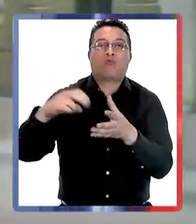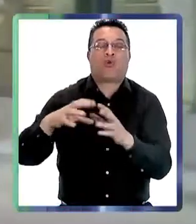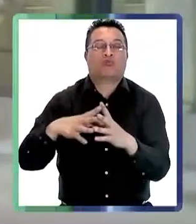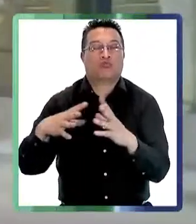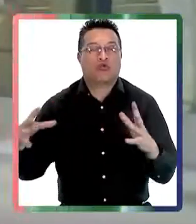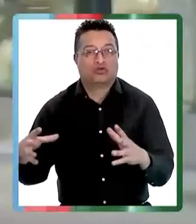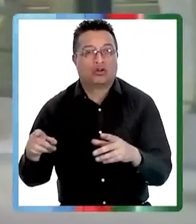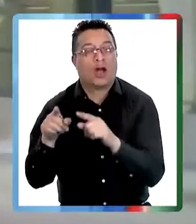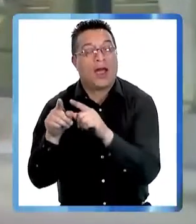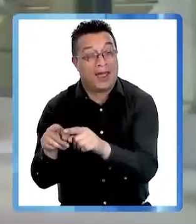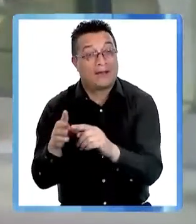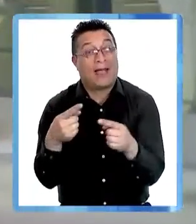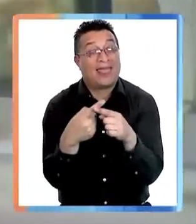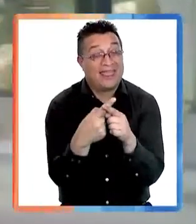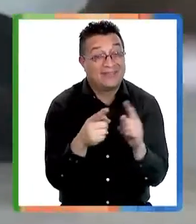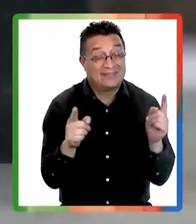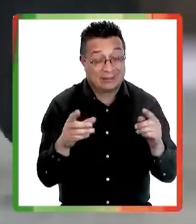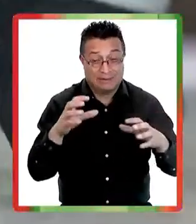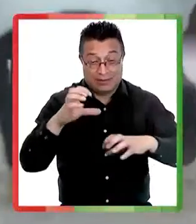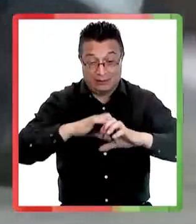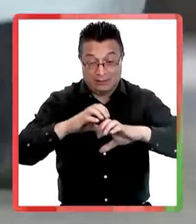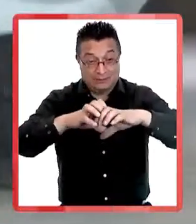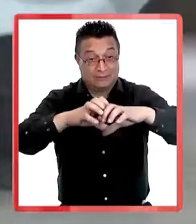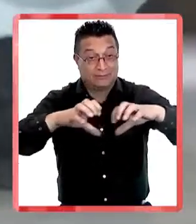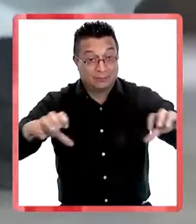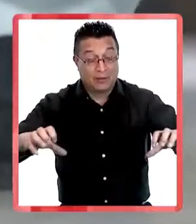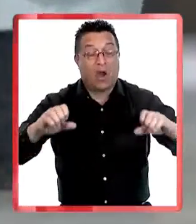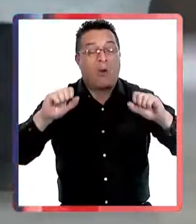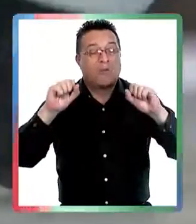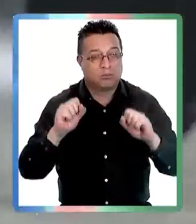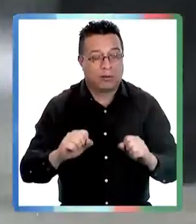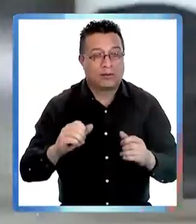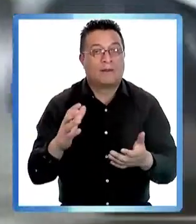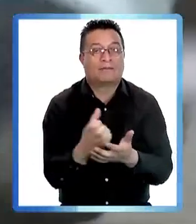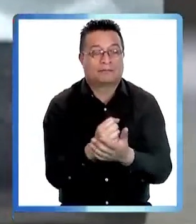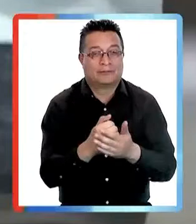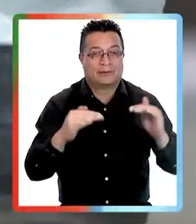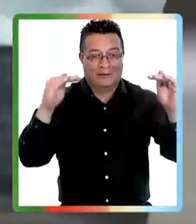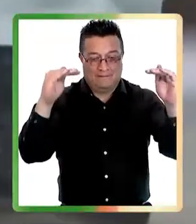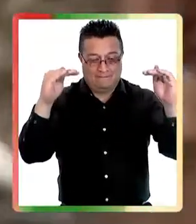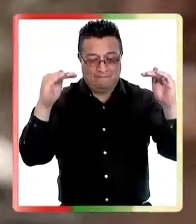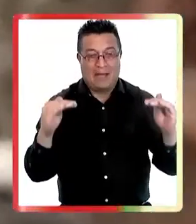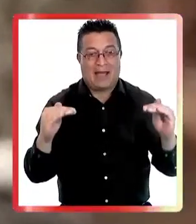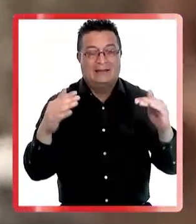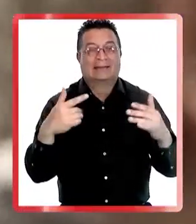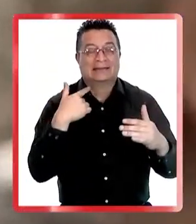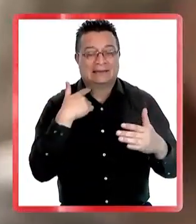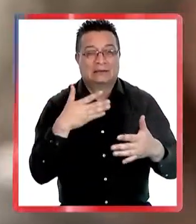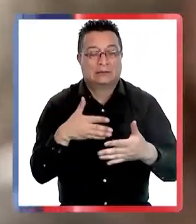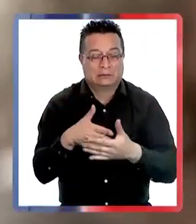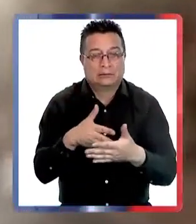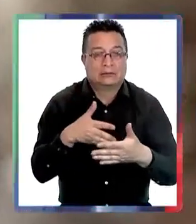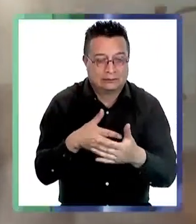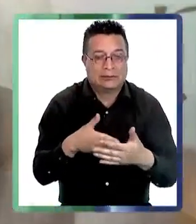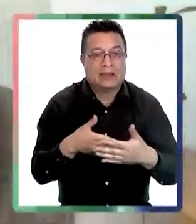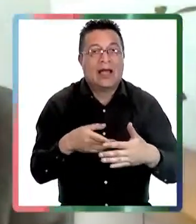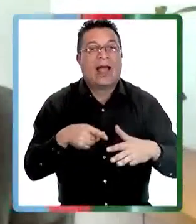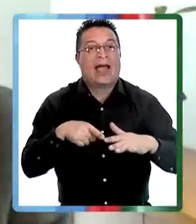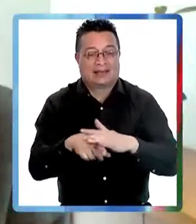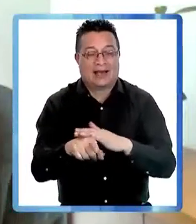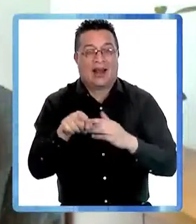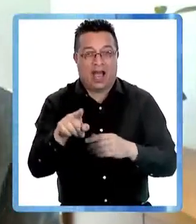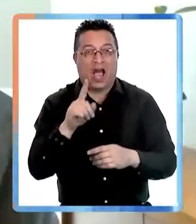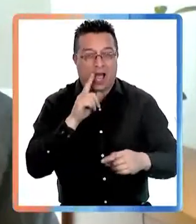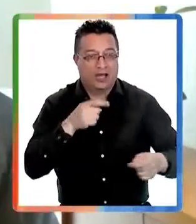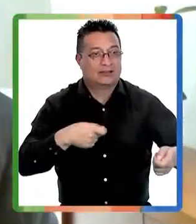paso, con esta separación de la industria, vamos a lograr bajar la principal barrera a la entrada que existe